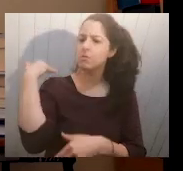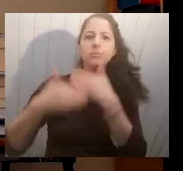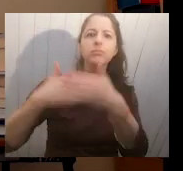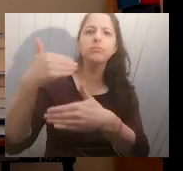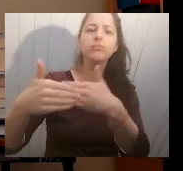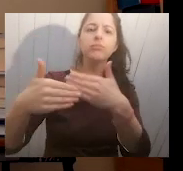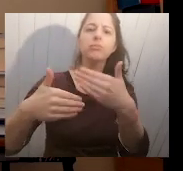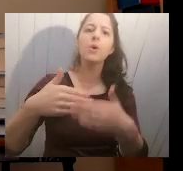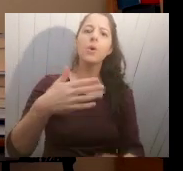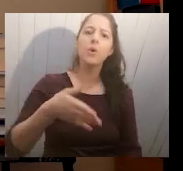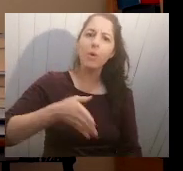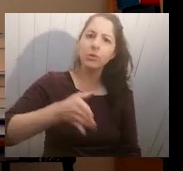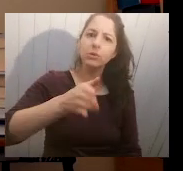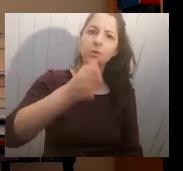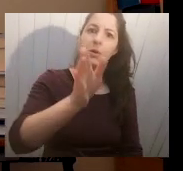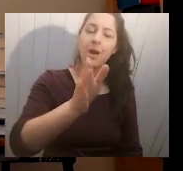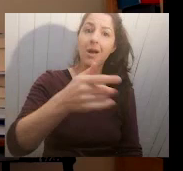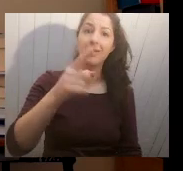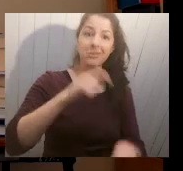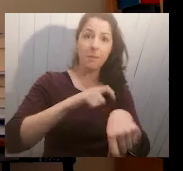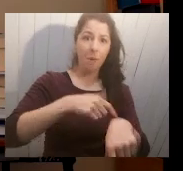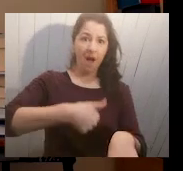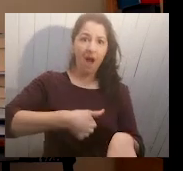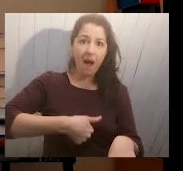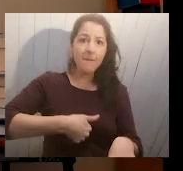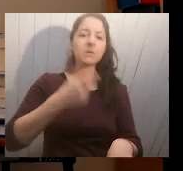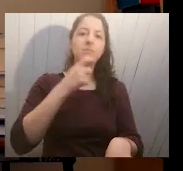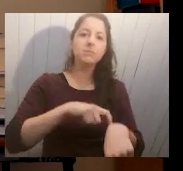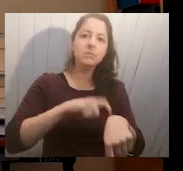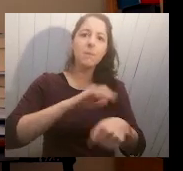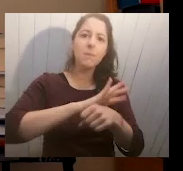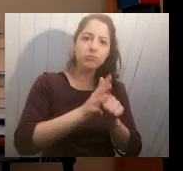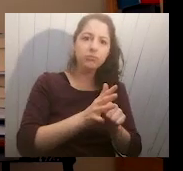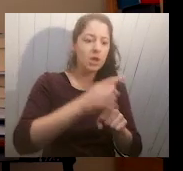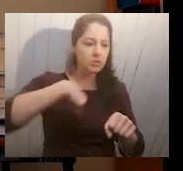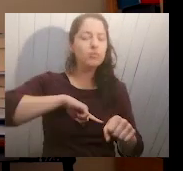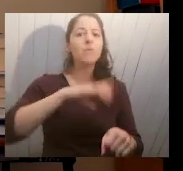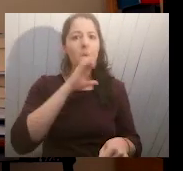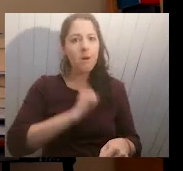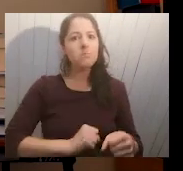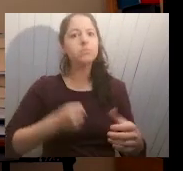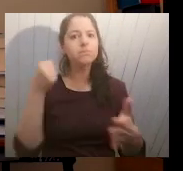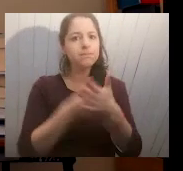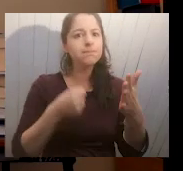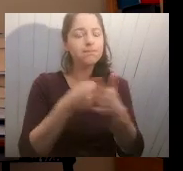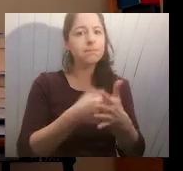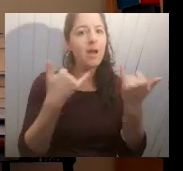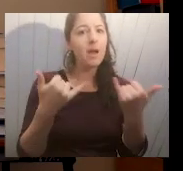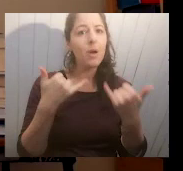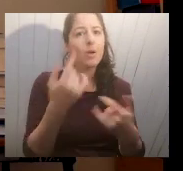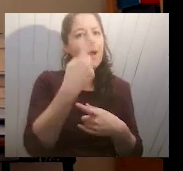y continuidad de la revuelta en tiempos de hambre, de pandemia. Y estamos aquí siendo ahora